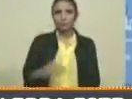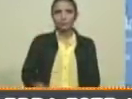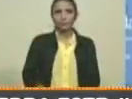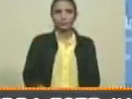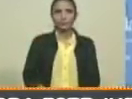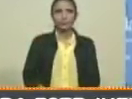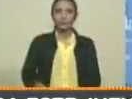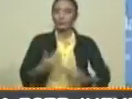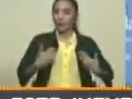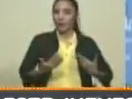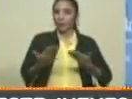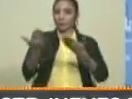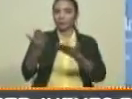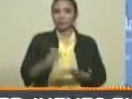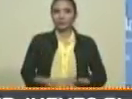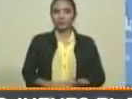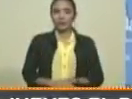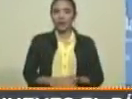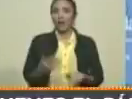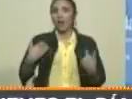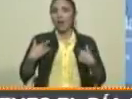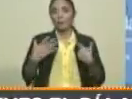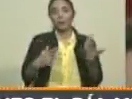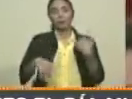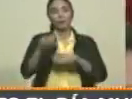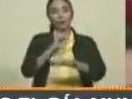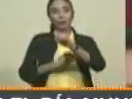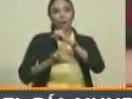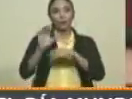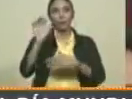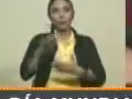Mejor regalo que se pudo dar a sí mismo fue esta batalla.